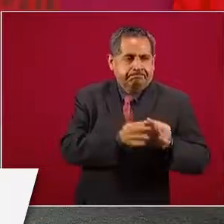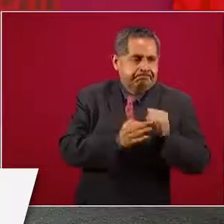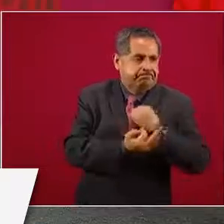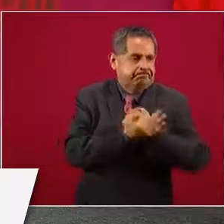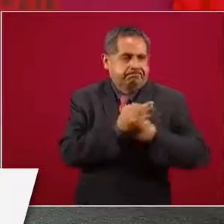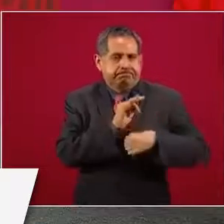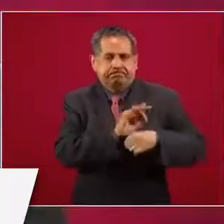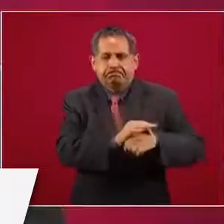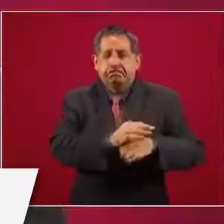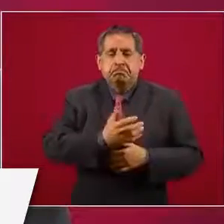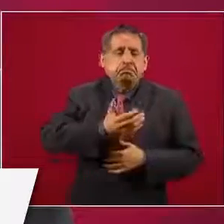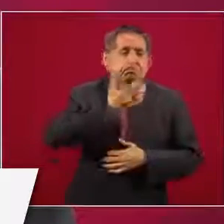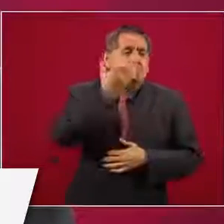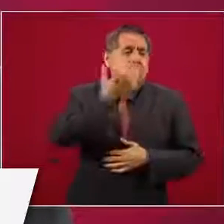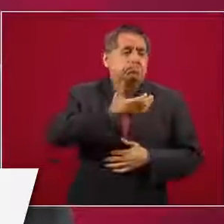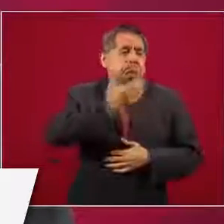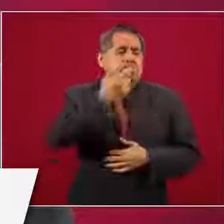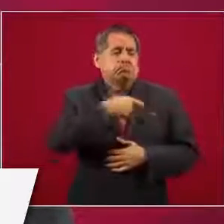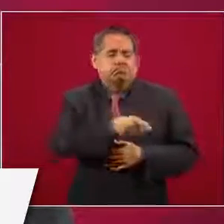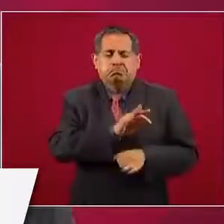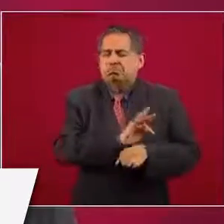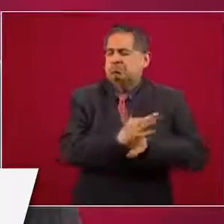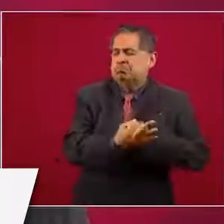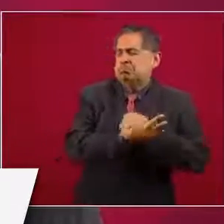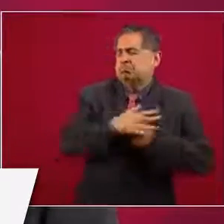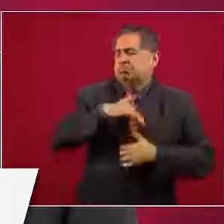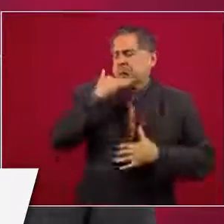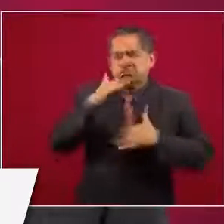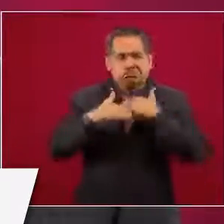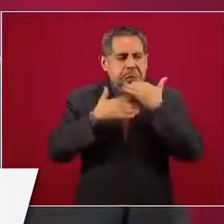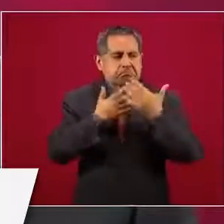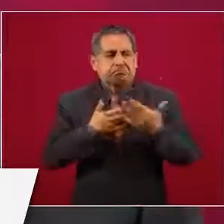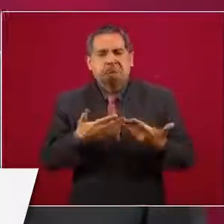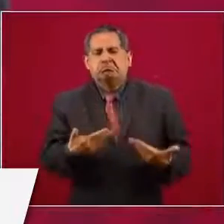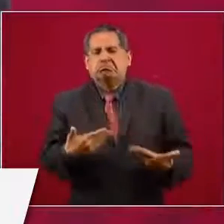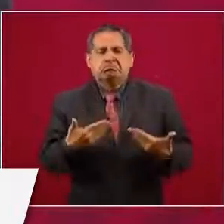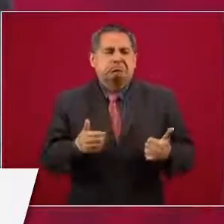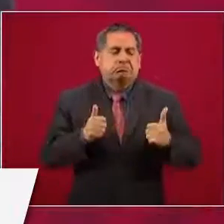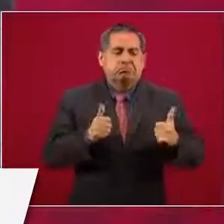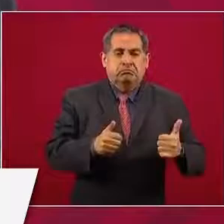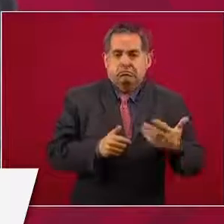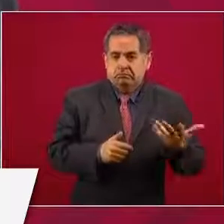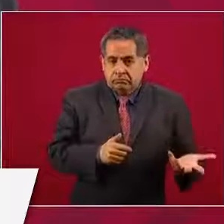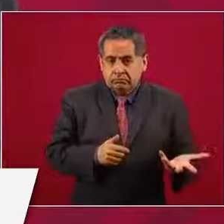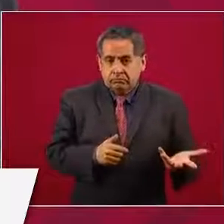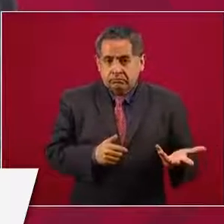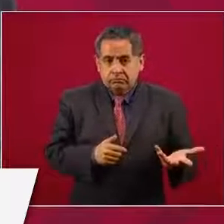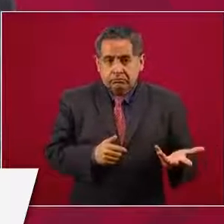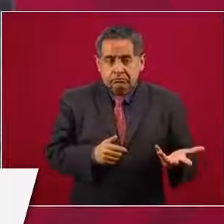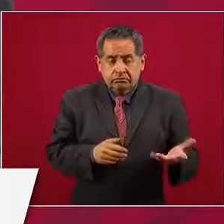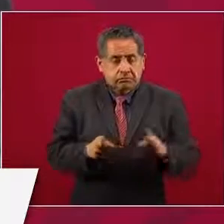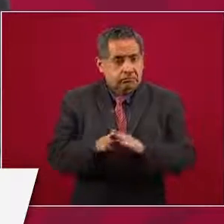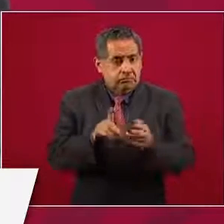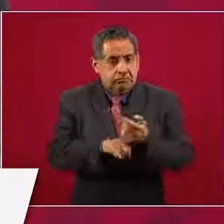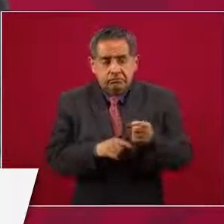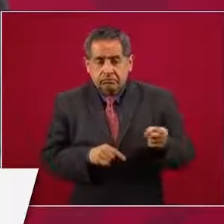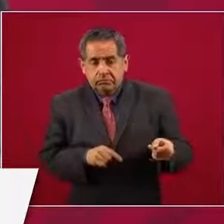se fueron acostumbrando a vivir al amparo del poder público.